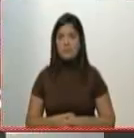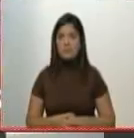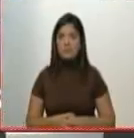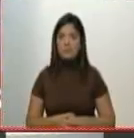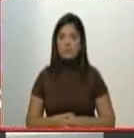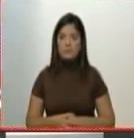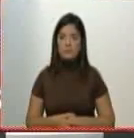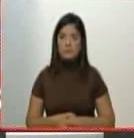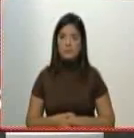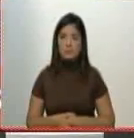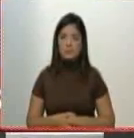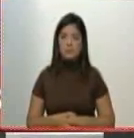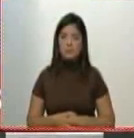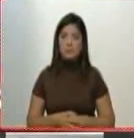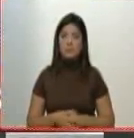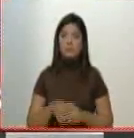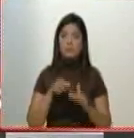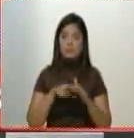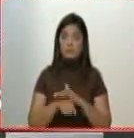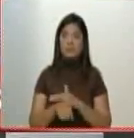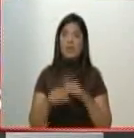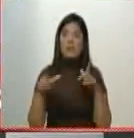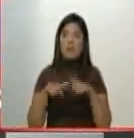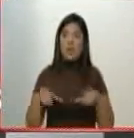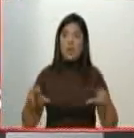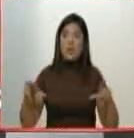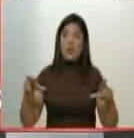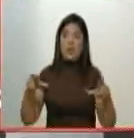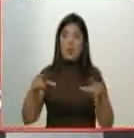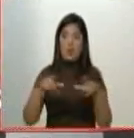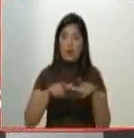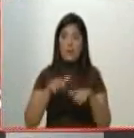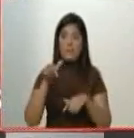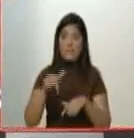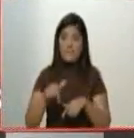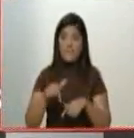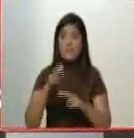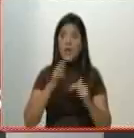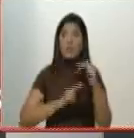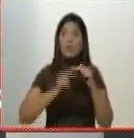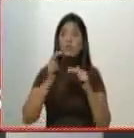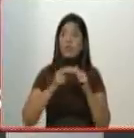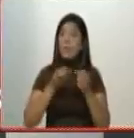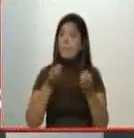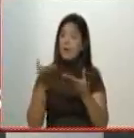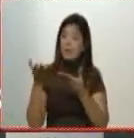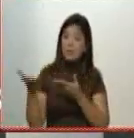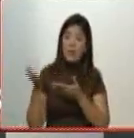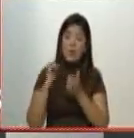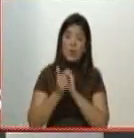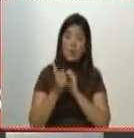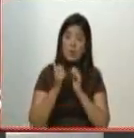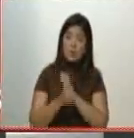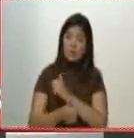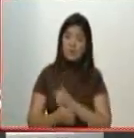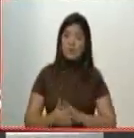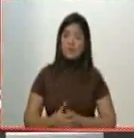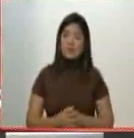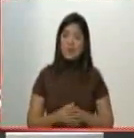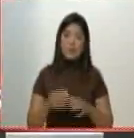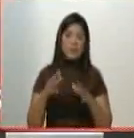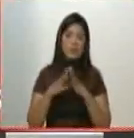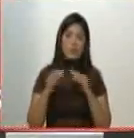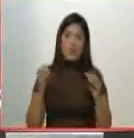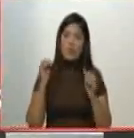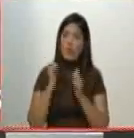A inaugurar, a entregar estos espacios que han sido construidos para ustedes, nuestros